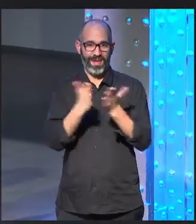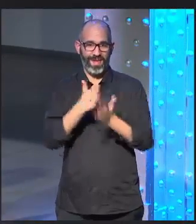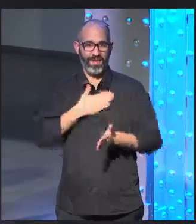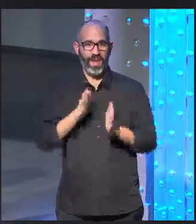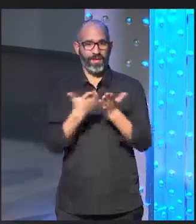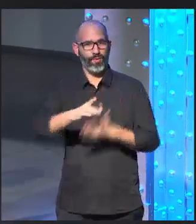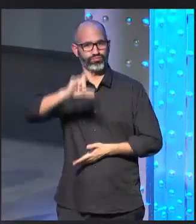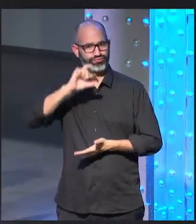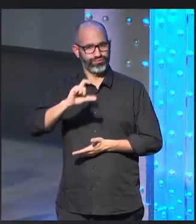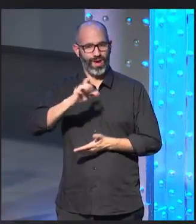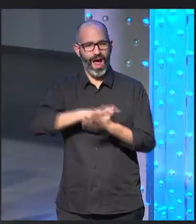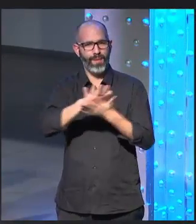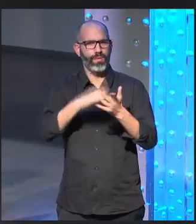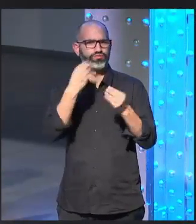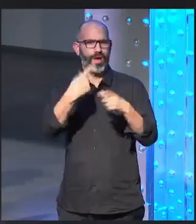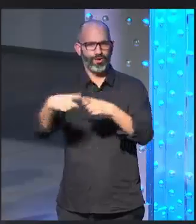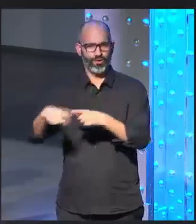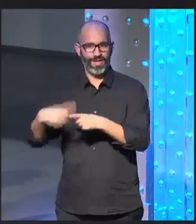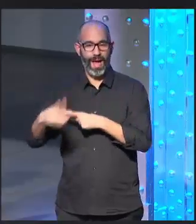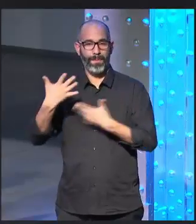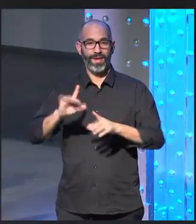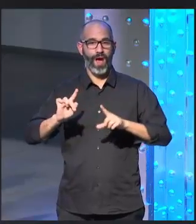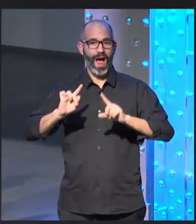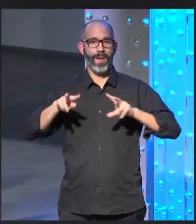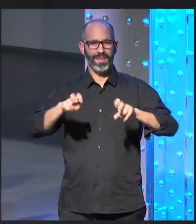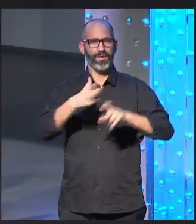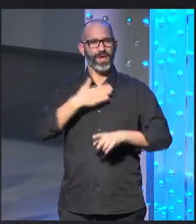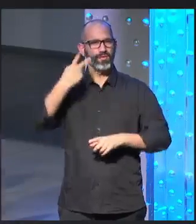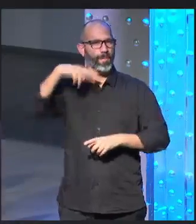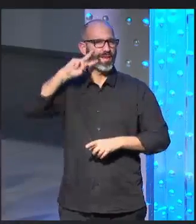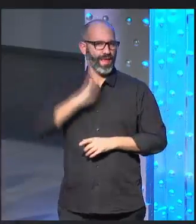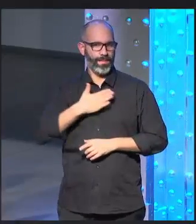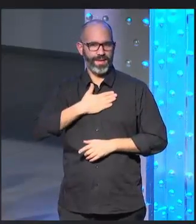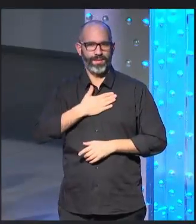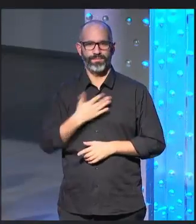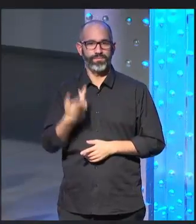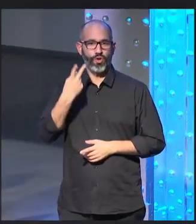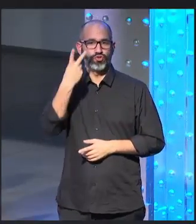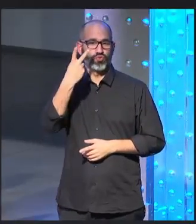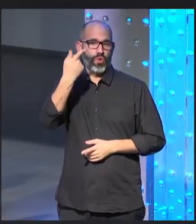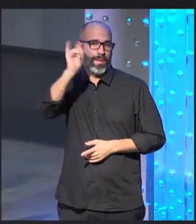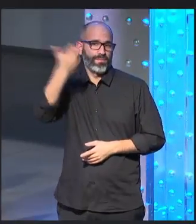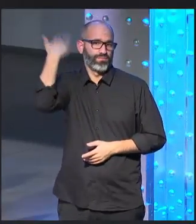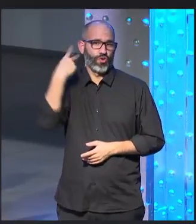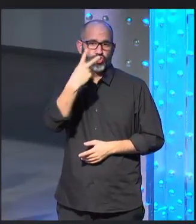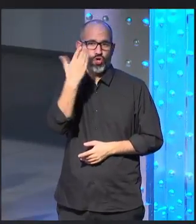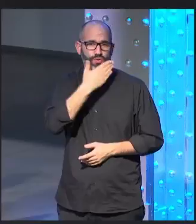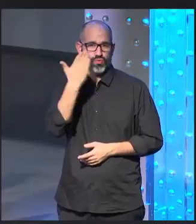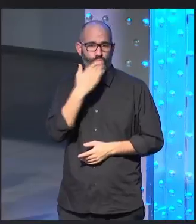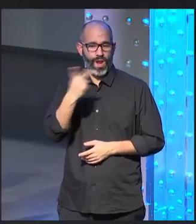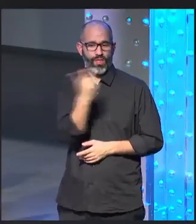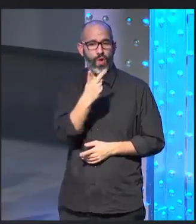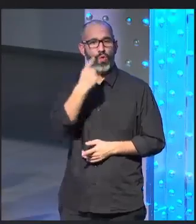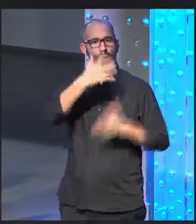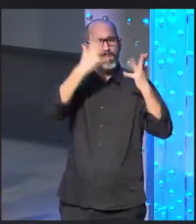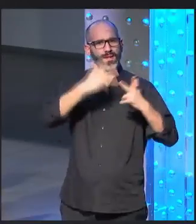gordo y habla de muchas cosas. Pero antes quiero empezar a contar con una anécdota. Había dos en la escuela, que uno se le daba muy bien